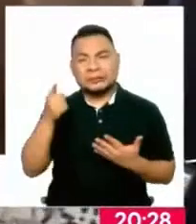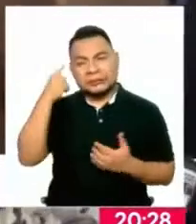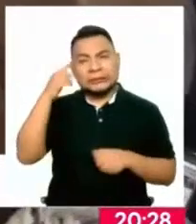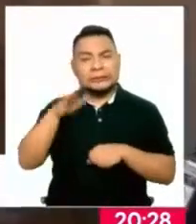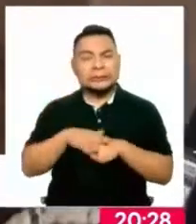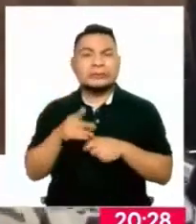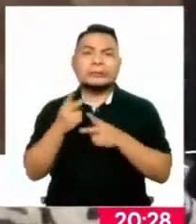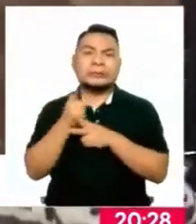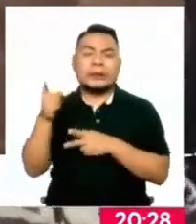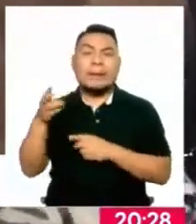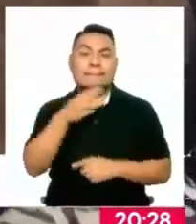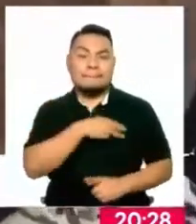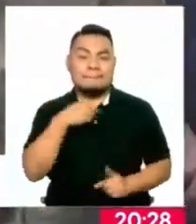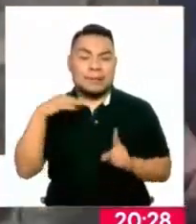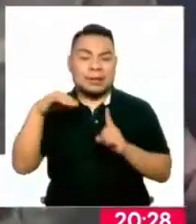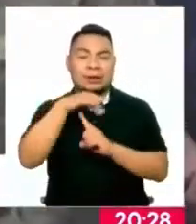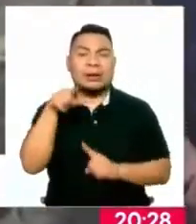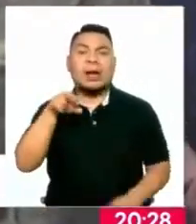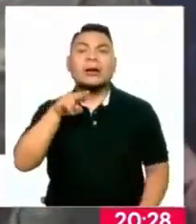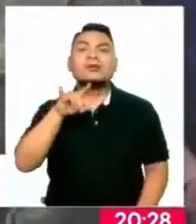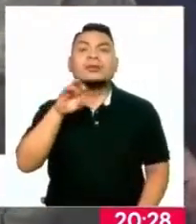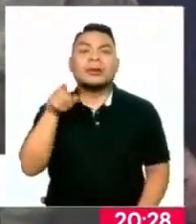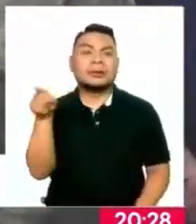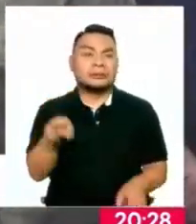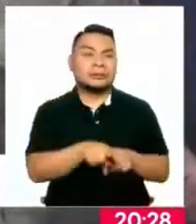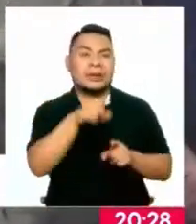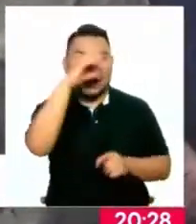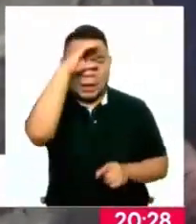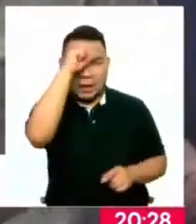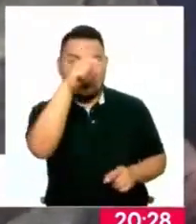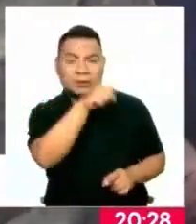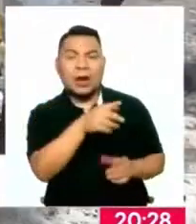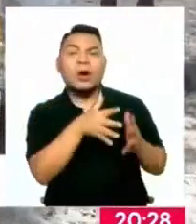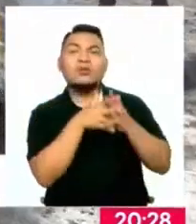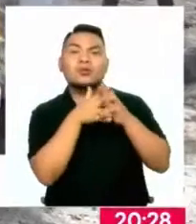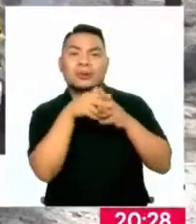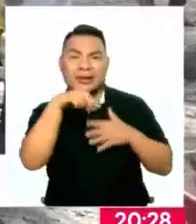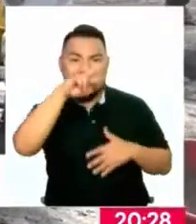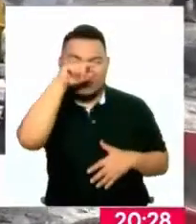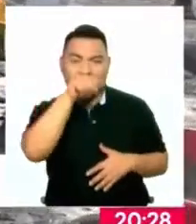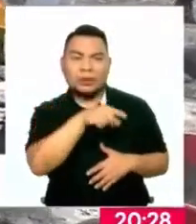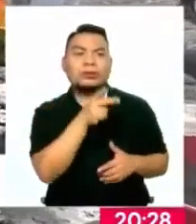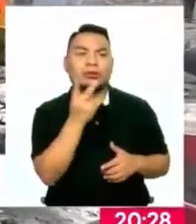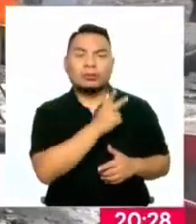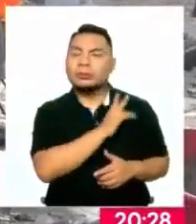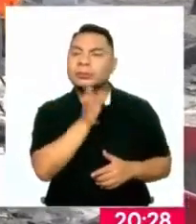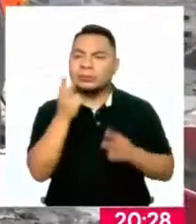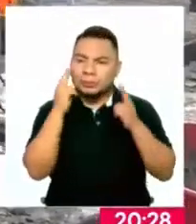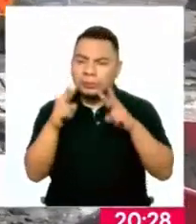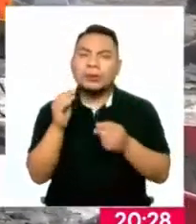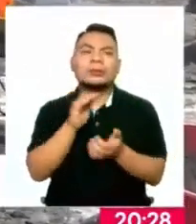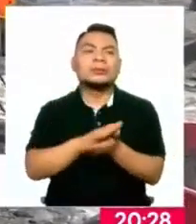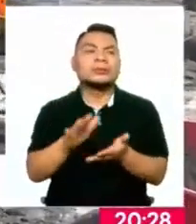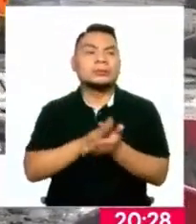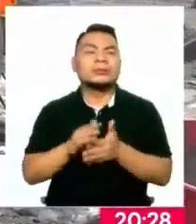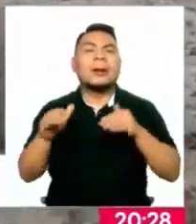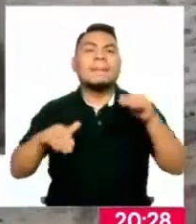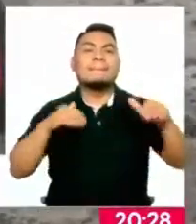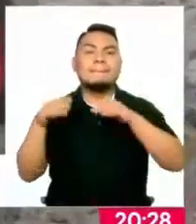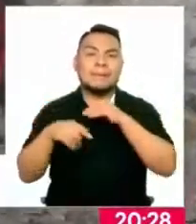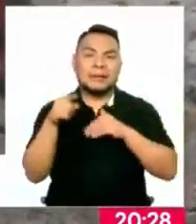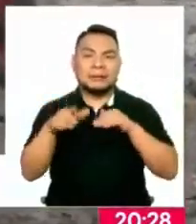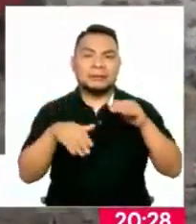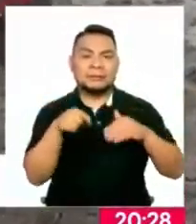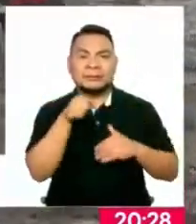alerta, el ministro del Ambiente, Rubén Ramírez, y la embajadora de Estados Unidos en Perú inspeccionaron los trabajos de limpieza en la playa